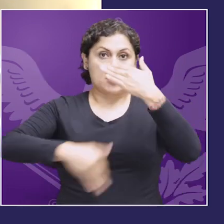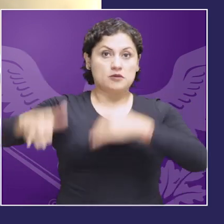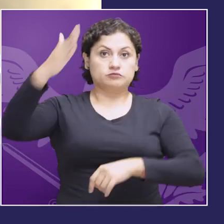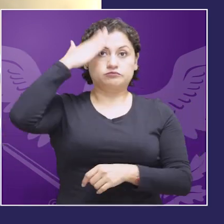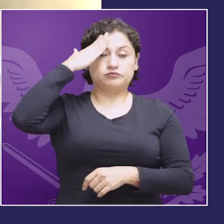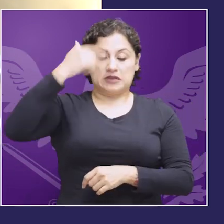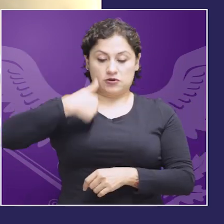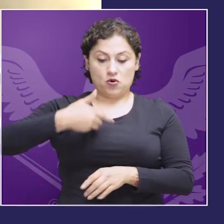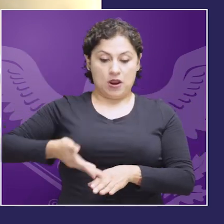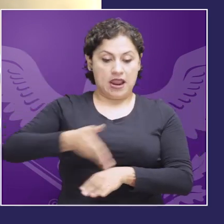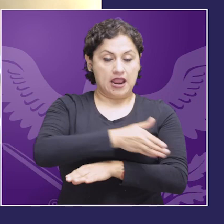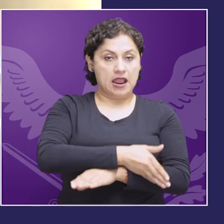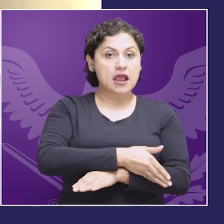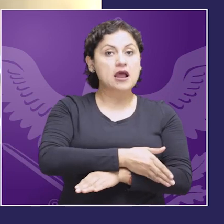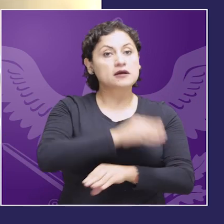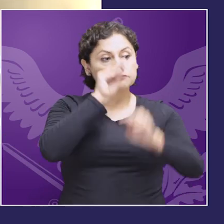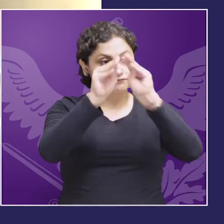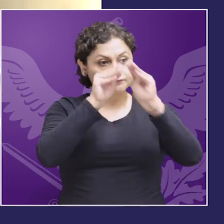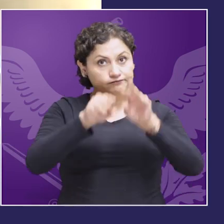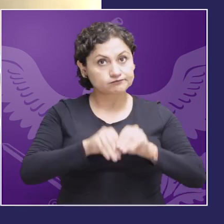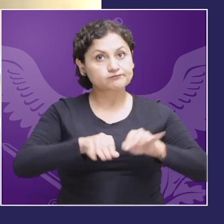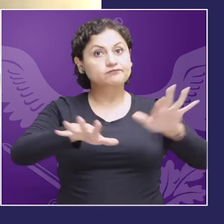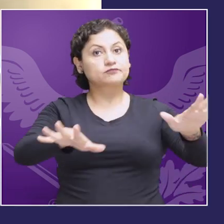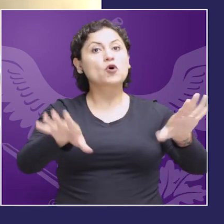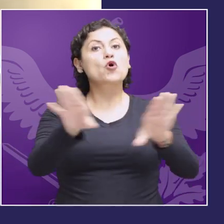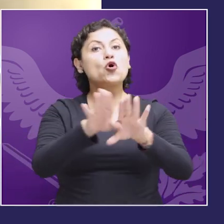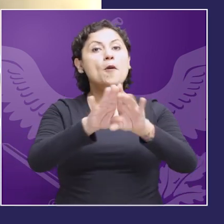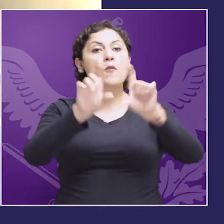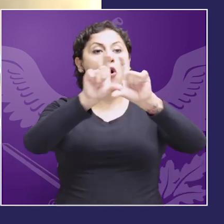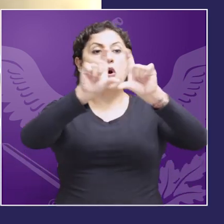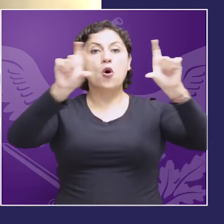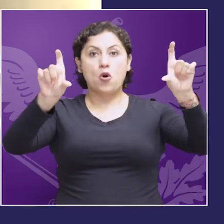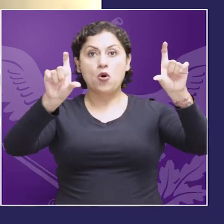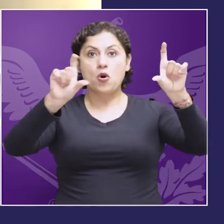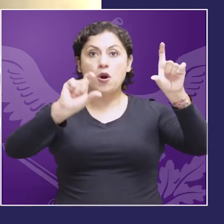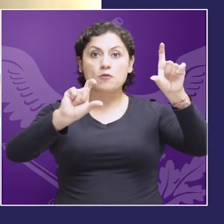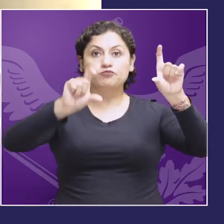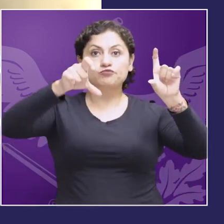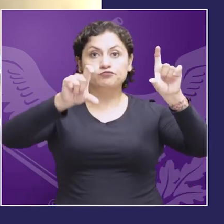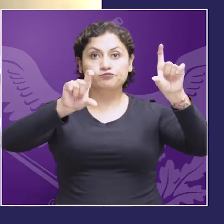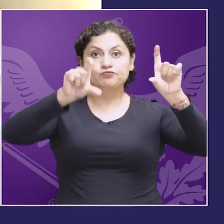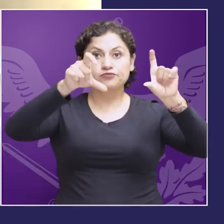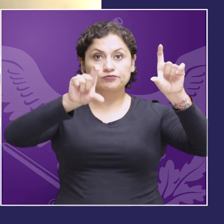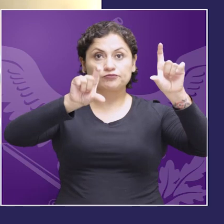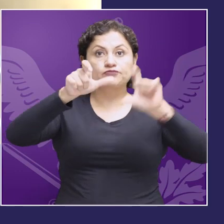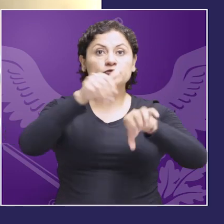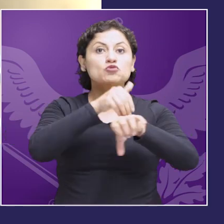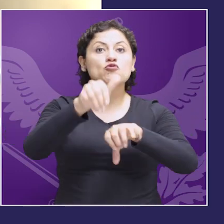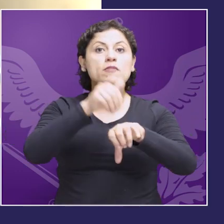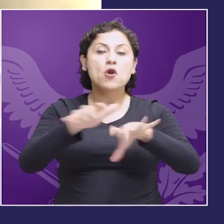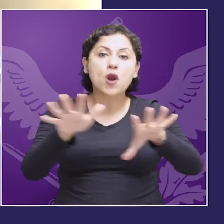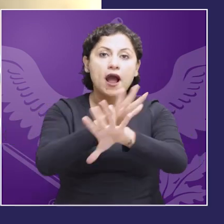como ministra, hicimos una campaña donde poníamos el marcador del partido